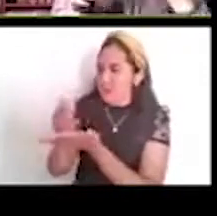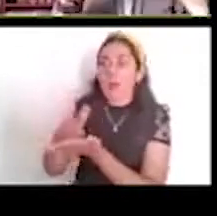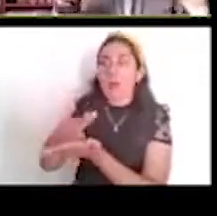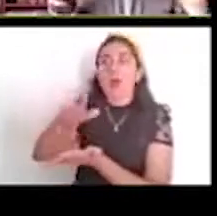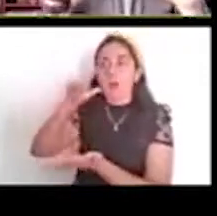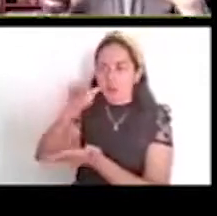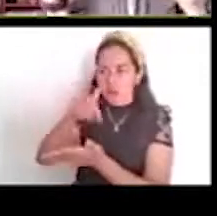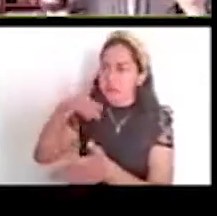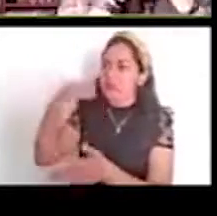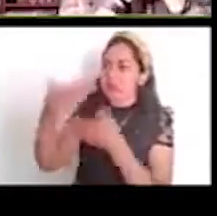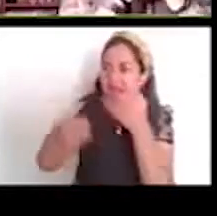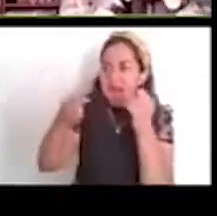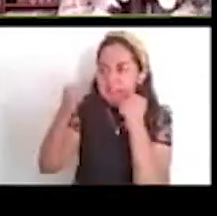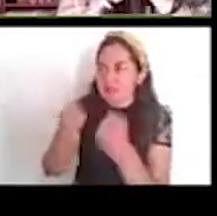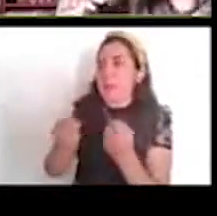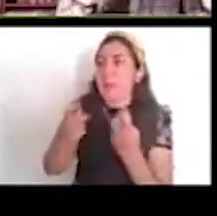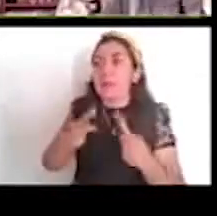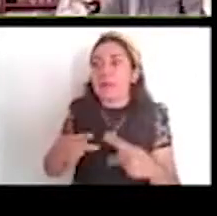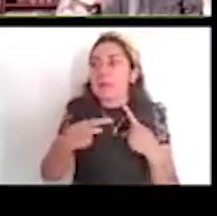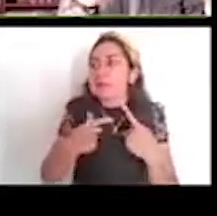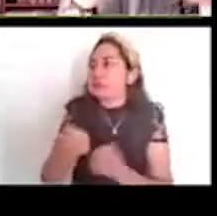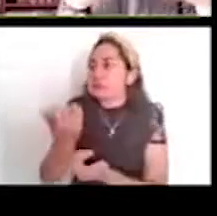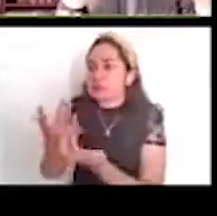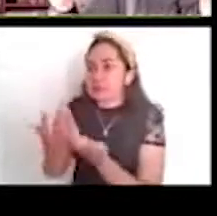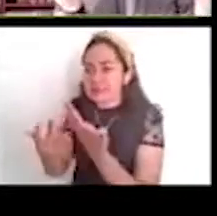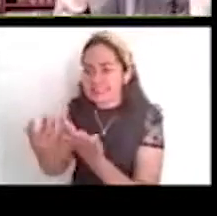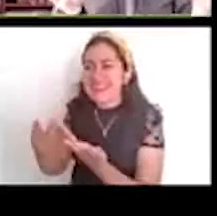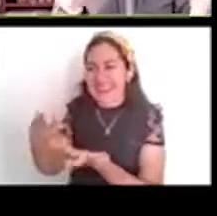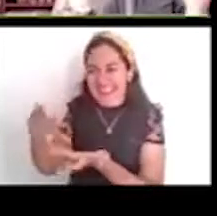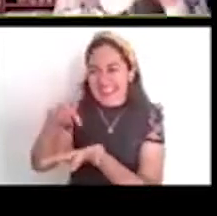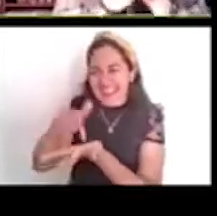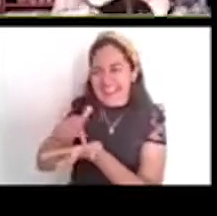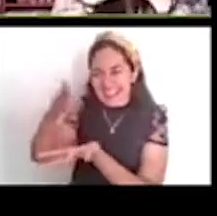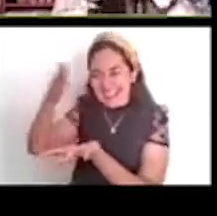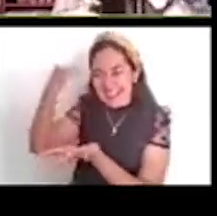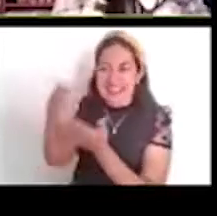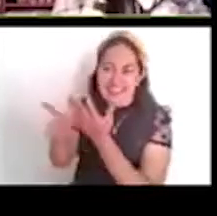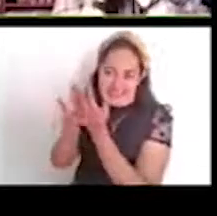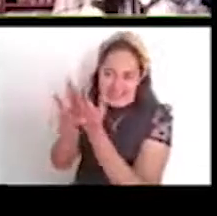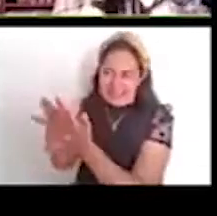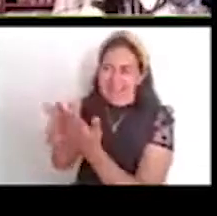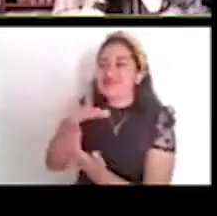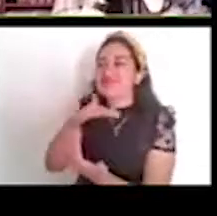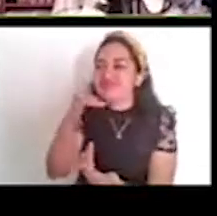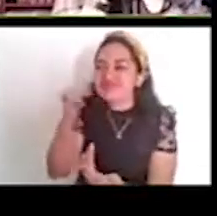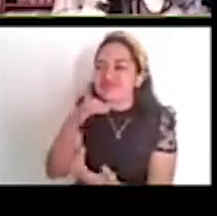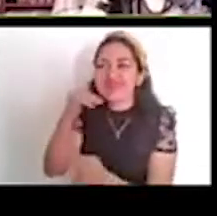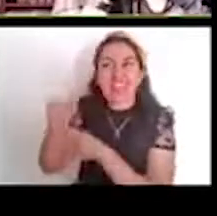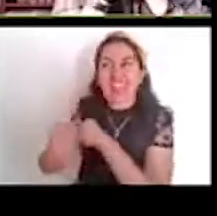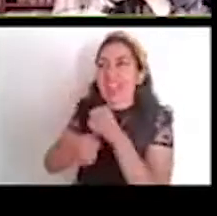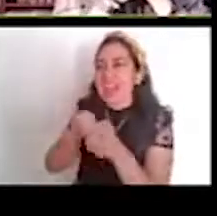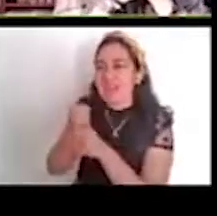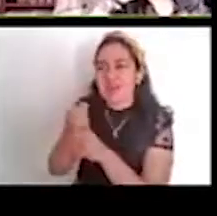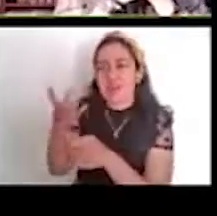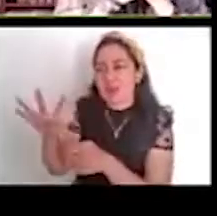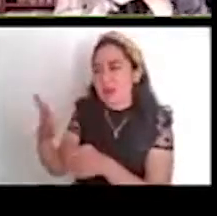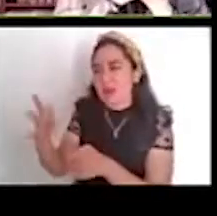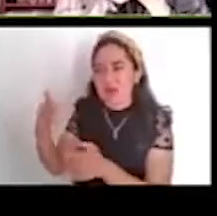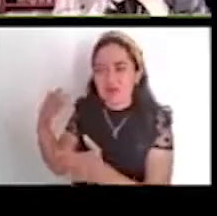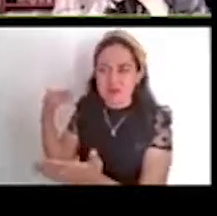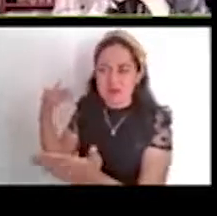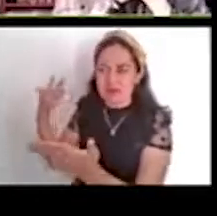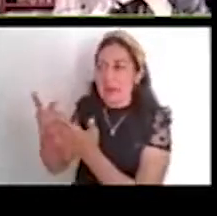Esa es una frase de los antinazis de los años 30 tardíos, ¿no? En